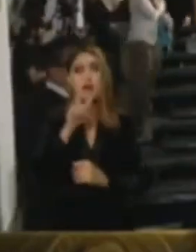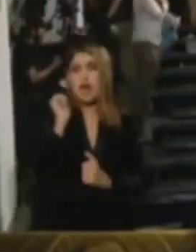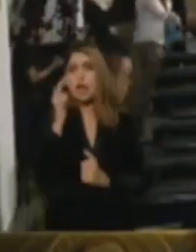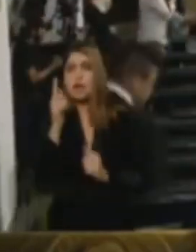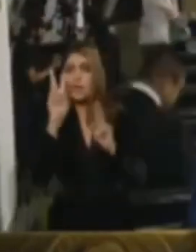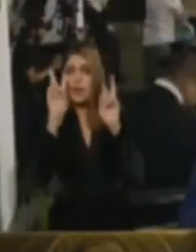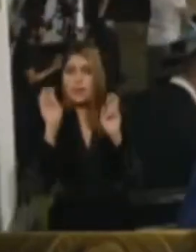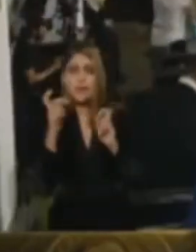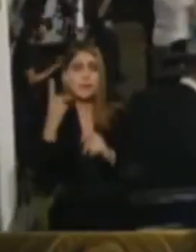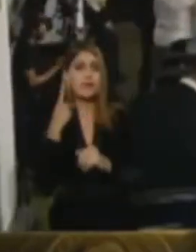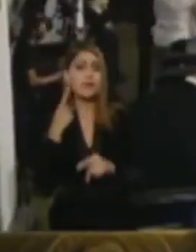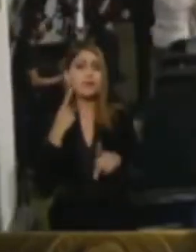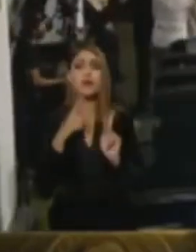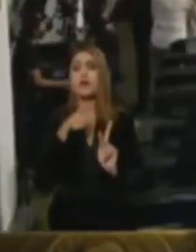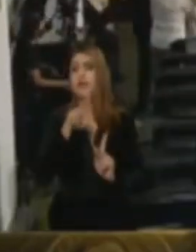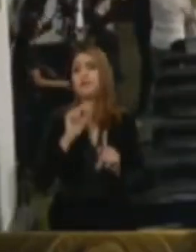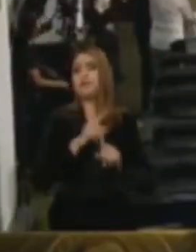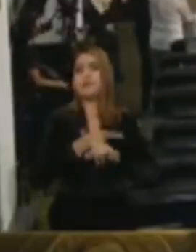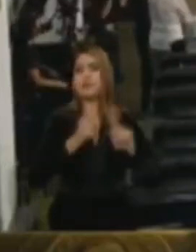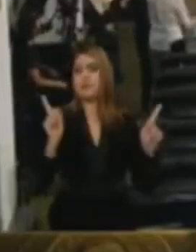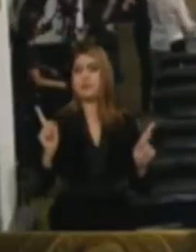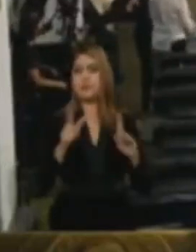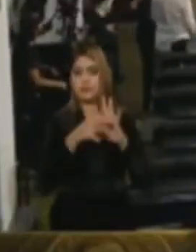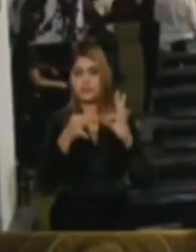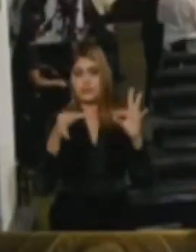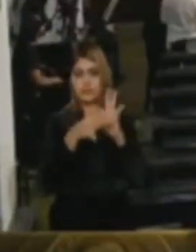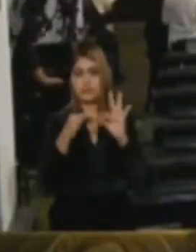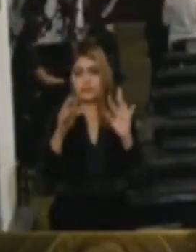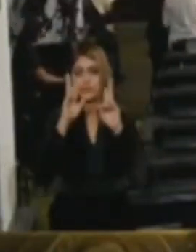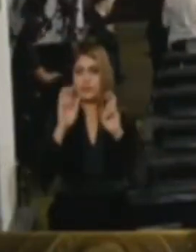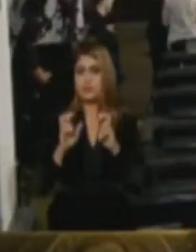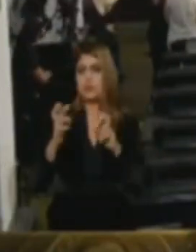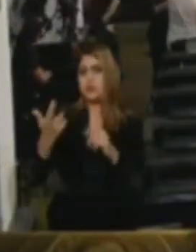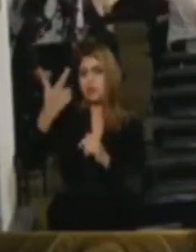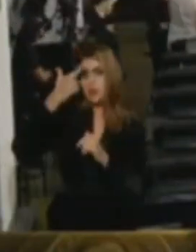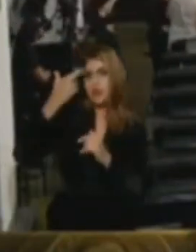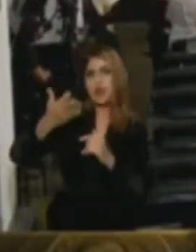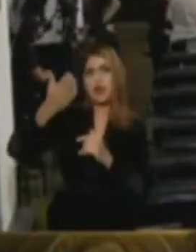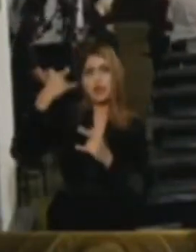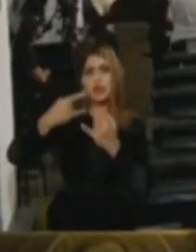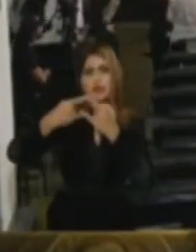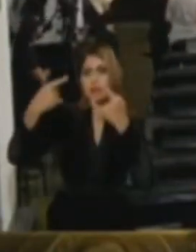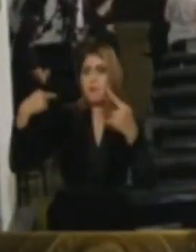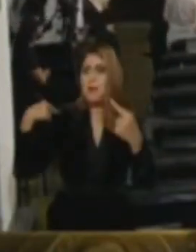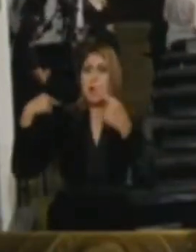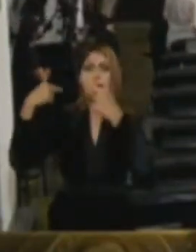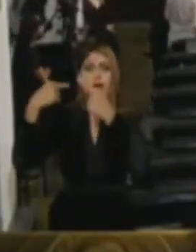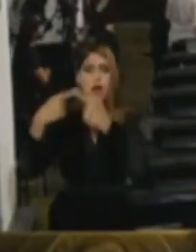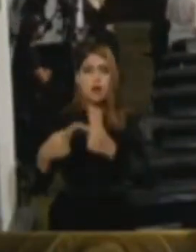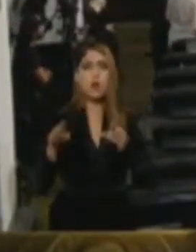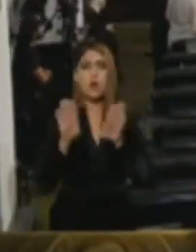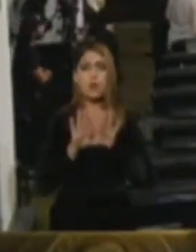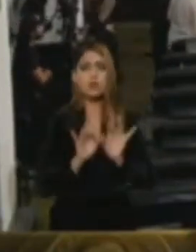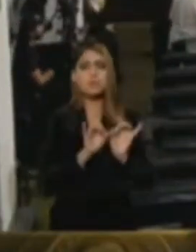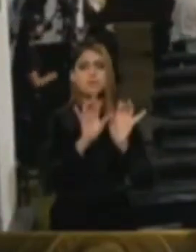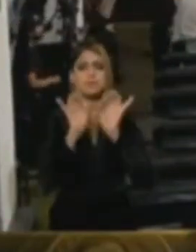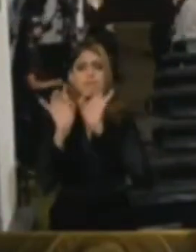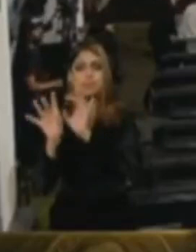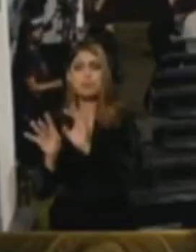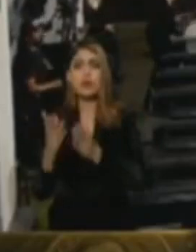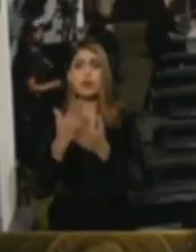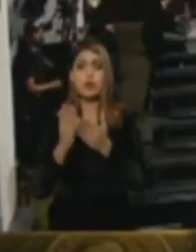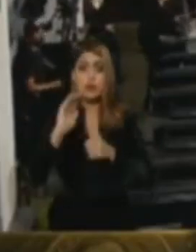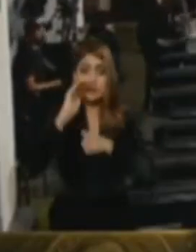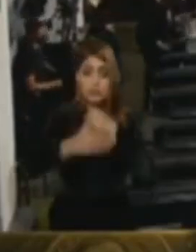fue un mensaje, un recorrido por la historia reciente de nuestro país. No ha concluido todavía en